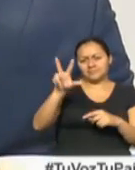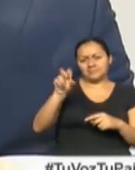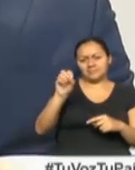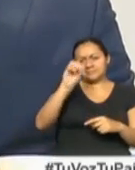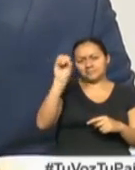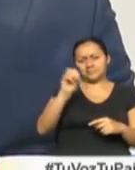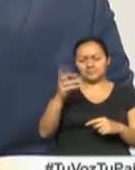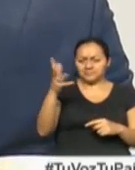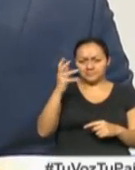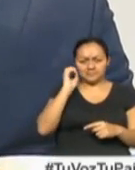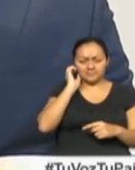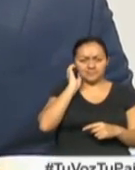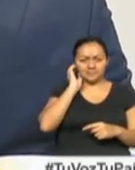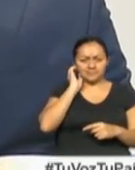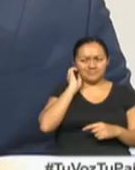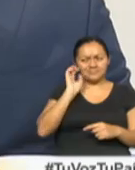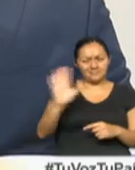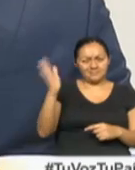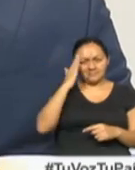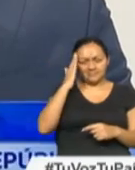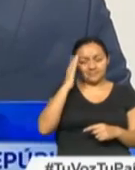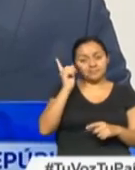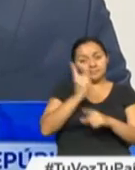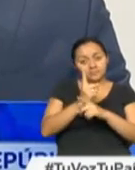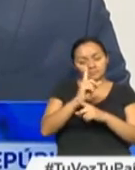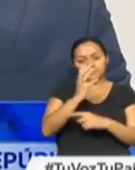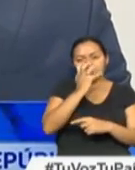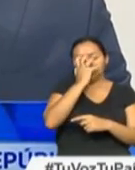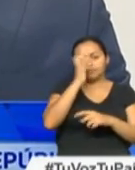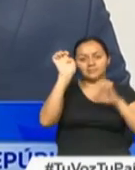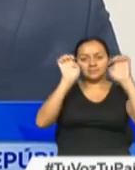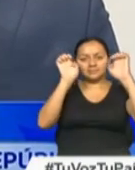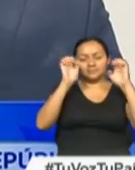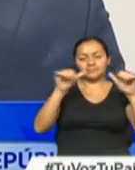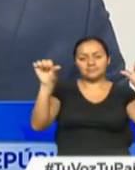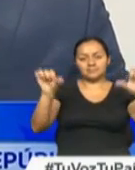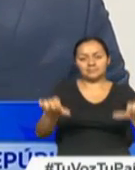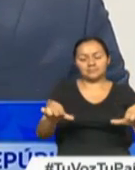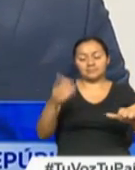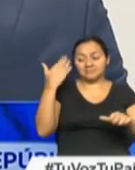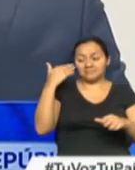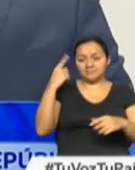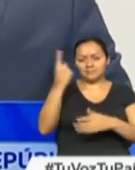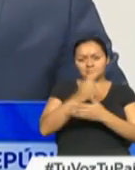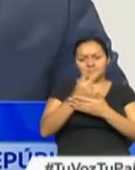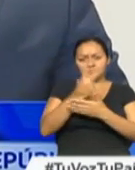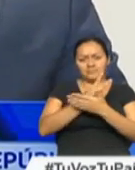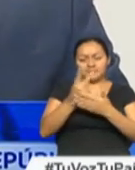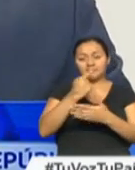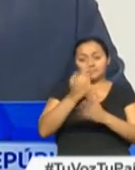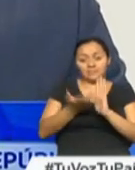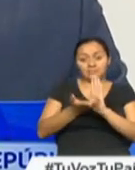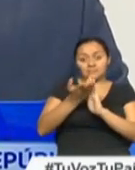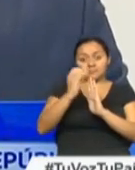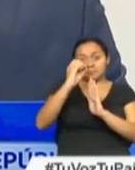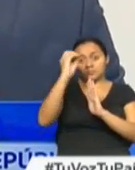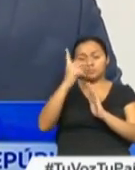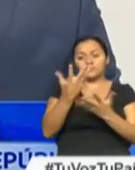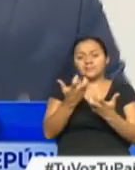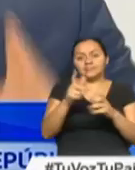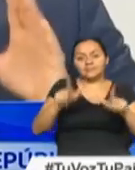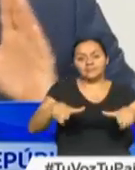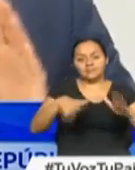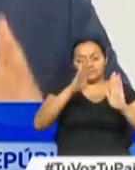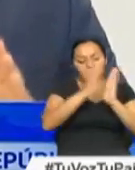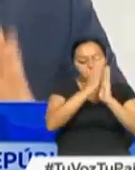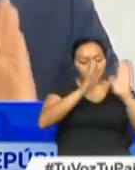30%. Ellos lo saben, por eso usted habrá visto que su estrategia en los últimos días no es aumentar ellos, sino bajar al binomio